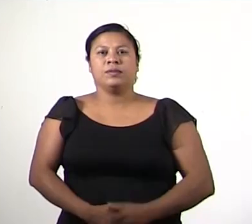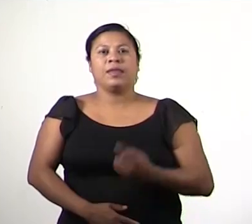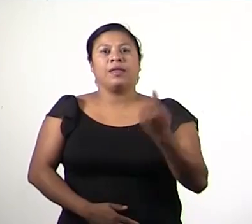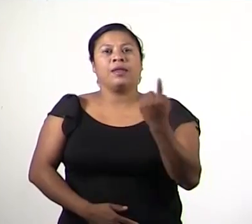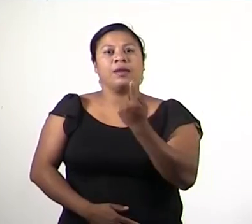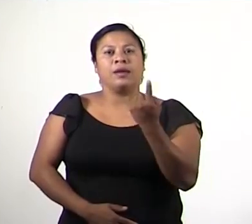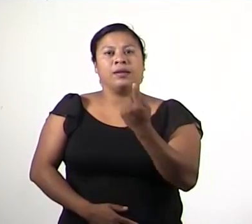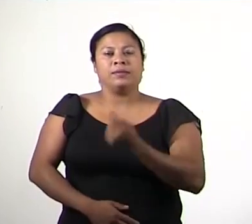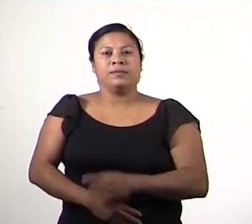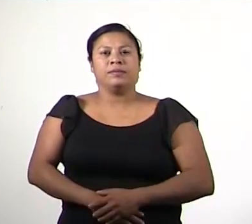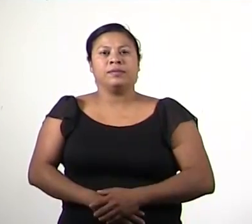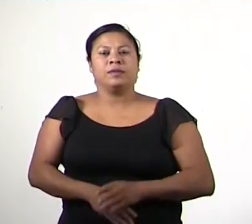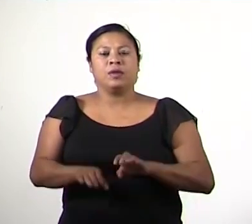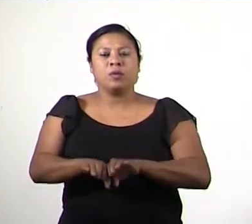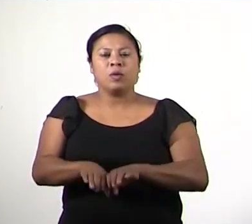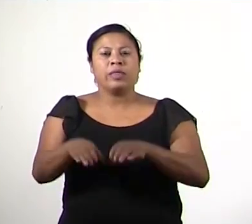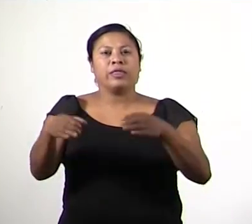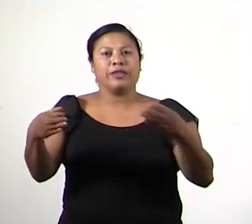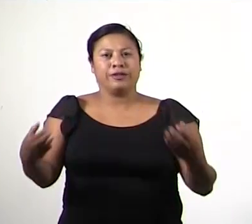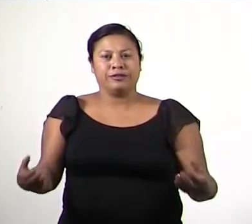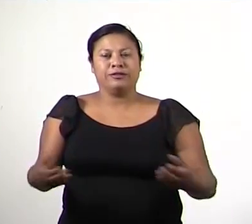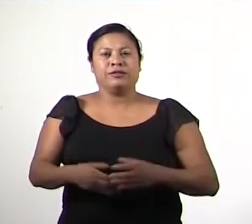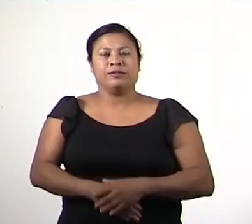¿Qué cuentos